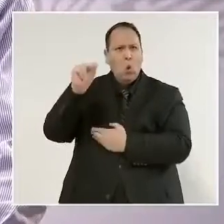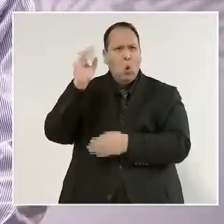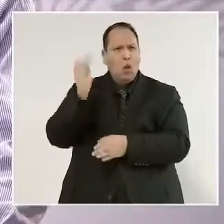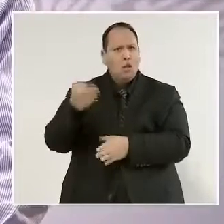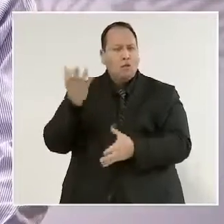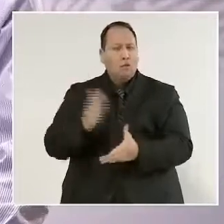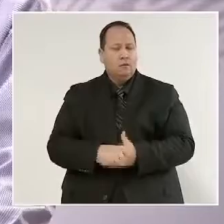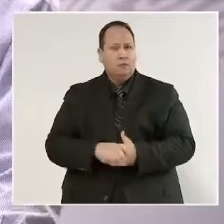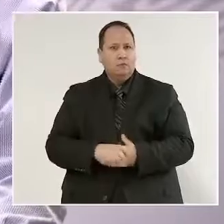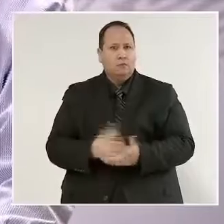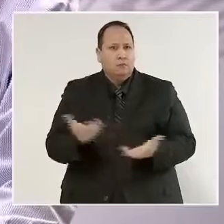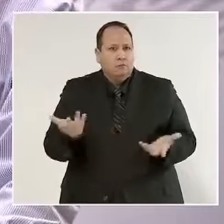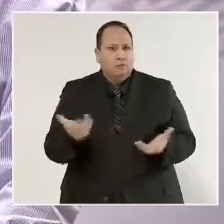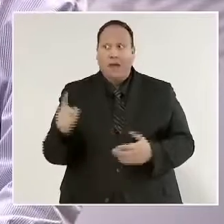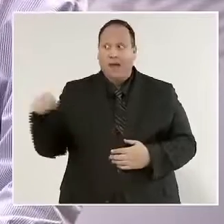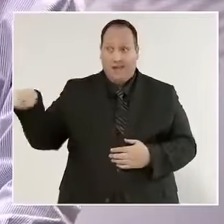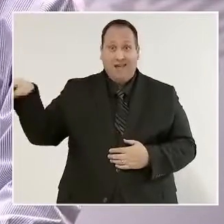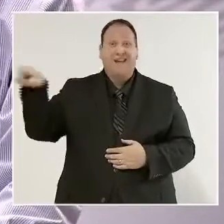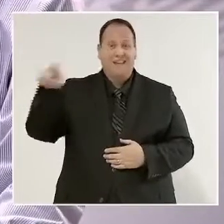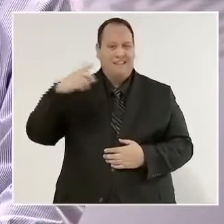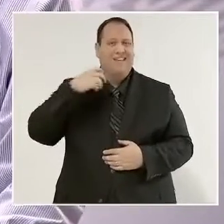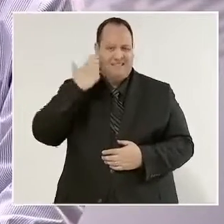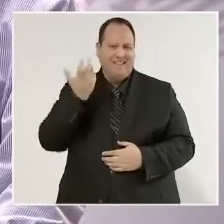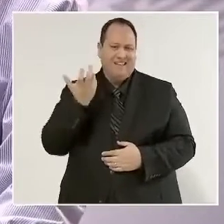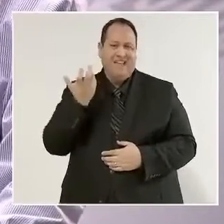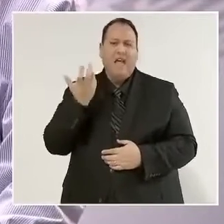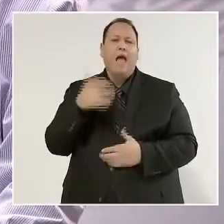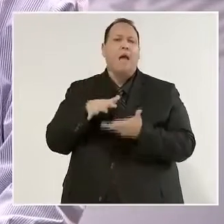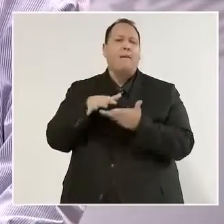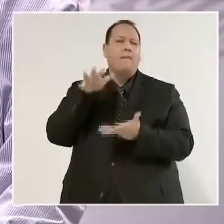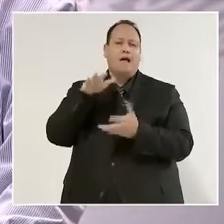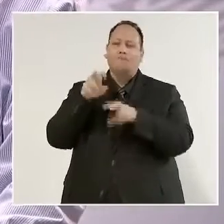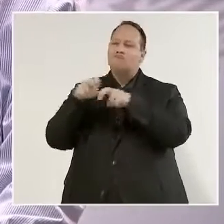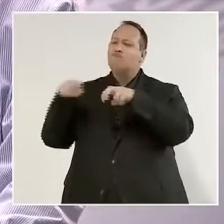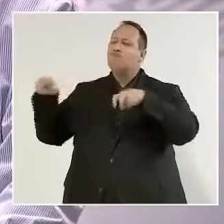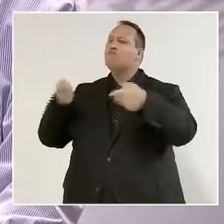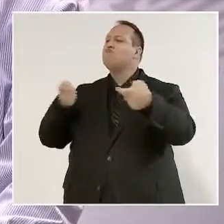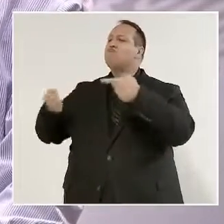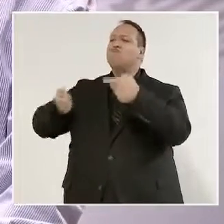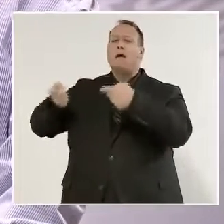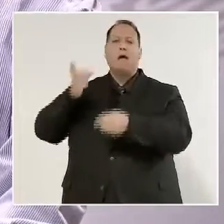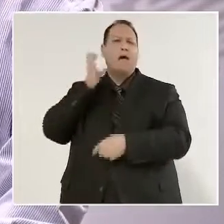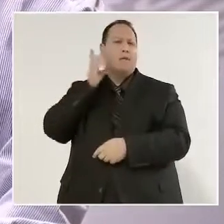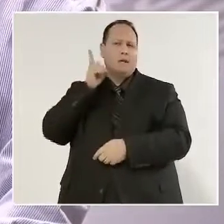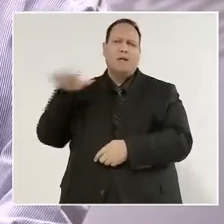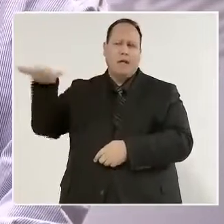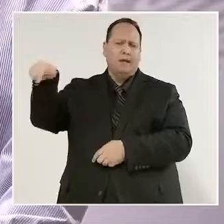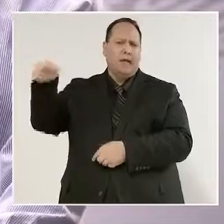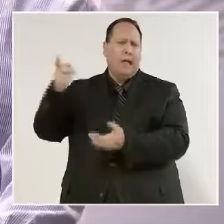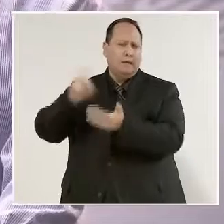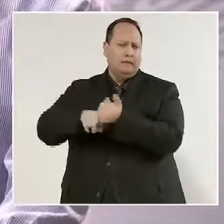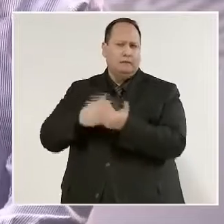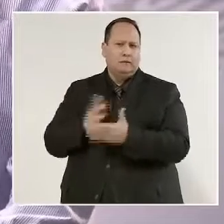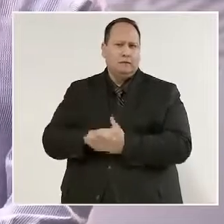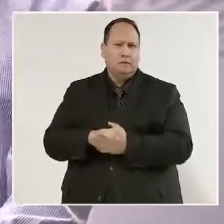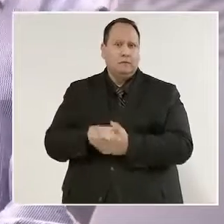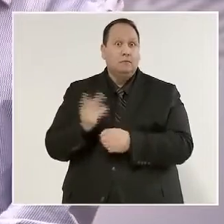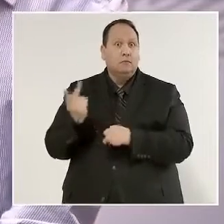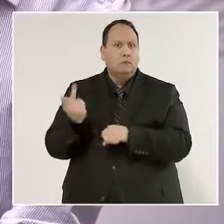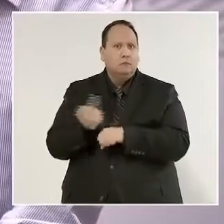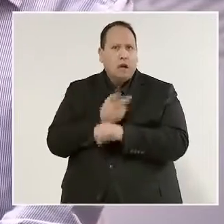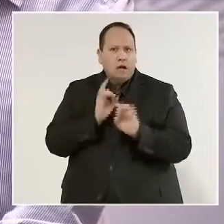Entonces, por eso querían tener la mayoría en la Cámara de Diputados. ¿Pero qué